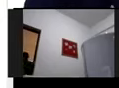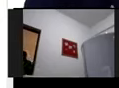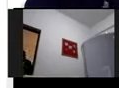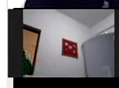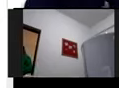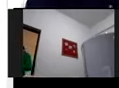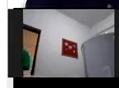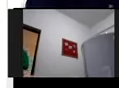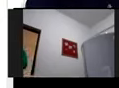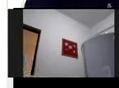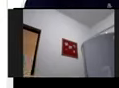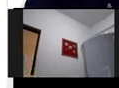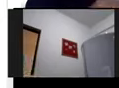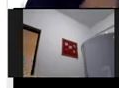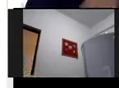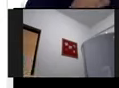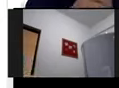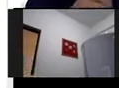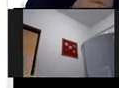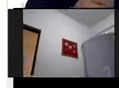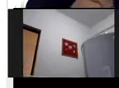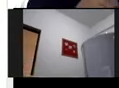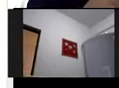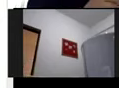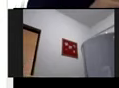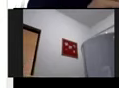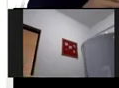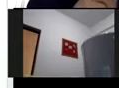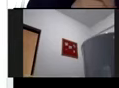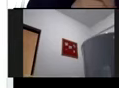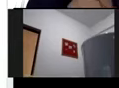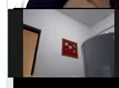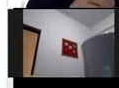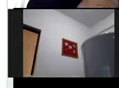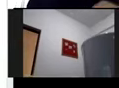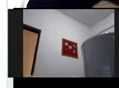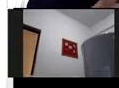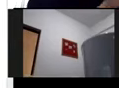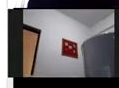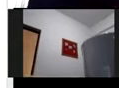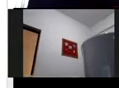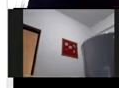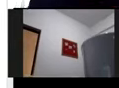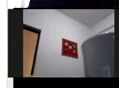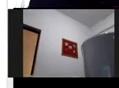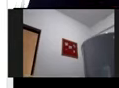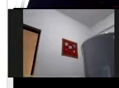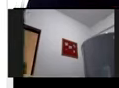que cumplirla. No necesita que tenga un principio ahí adentro que establezca que la ley hay que cumplirla.